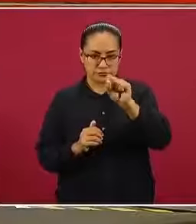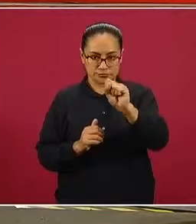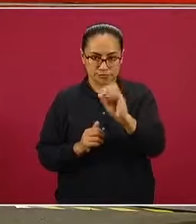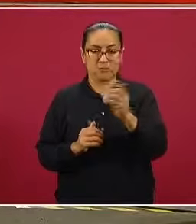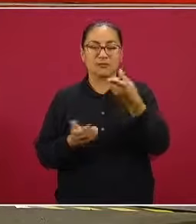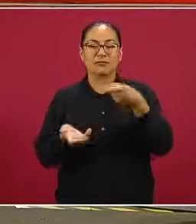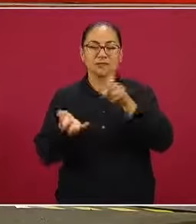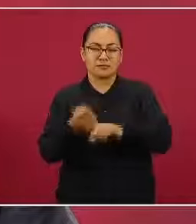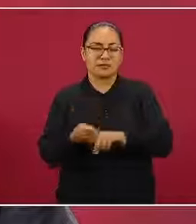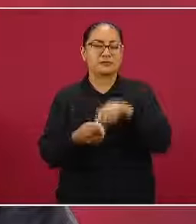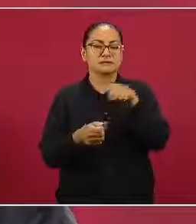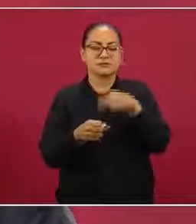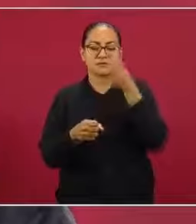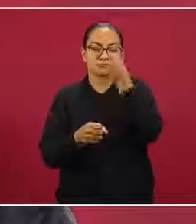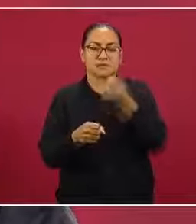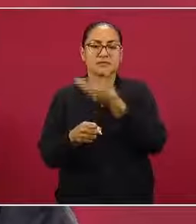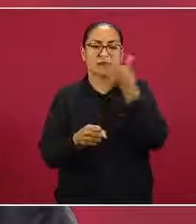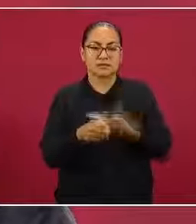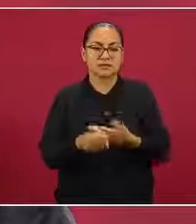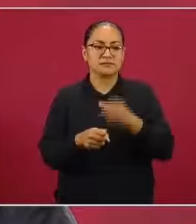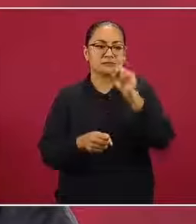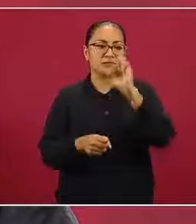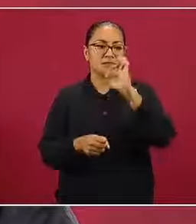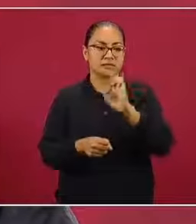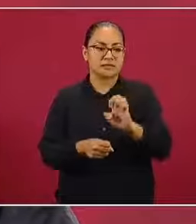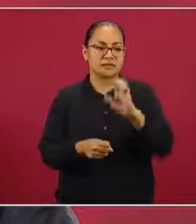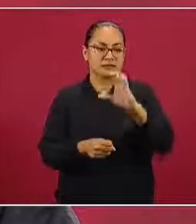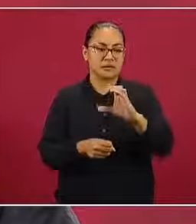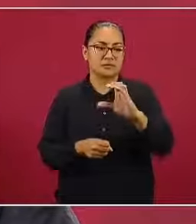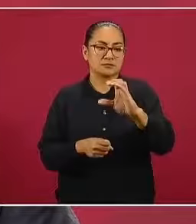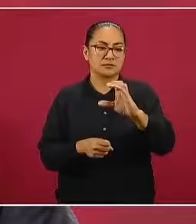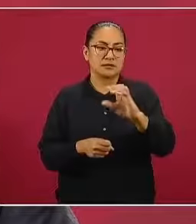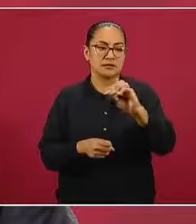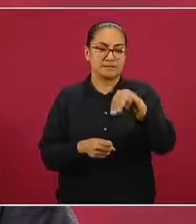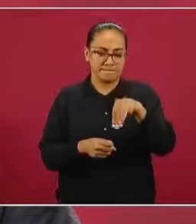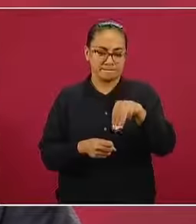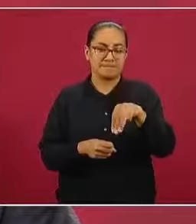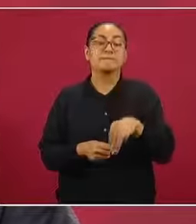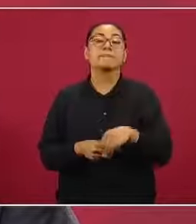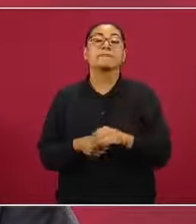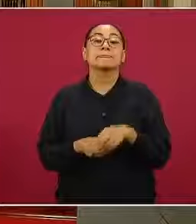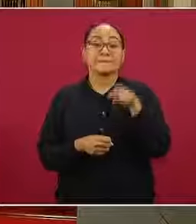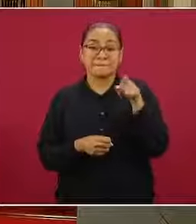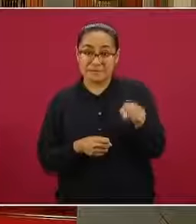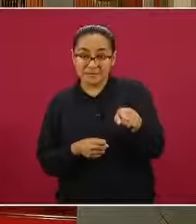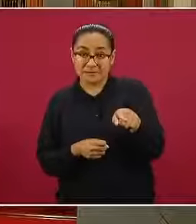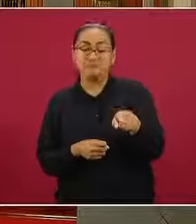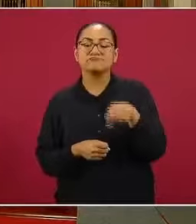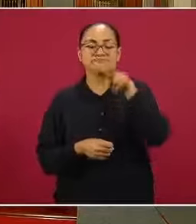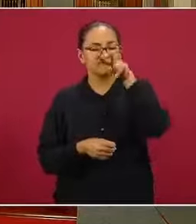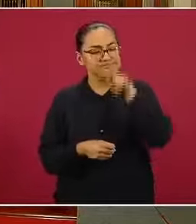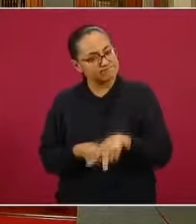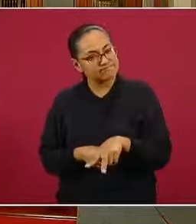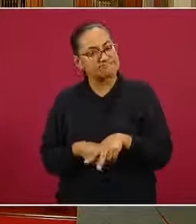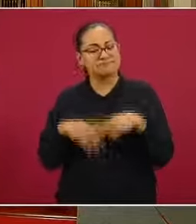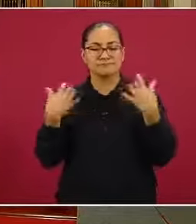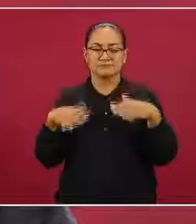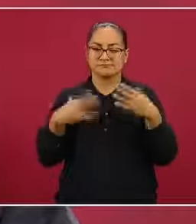Normas, que cumplió un papel clave en organizar en un tiempo verdaderamente expedito el